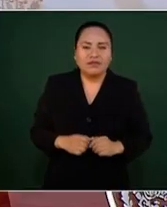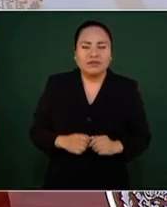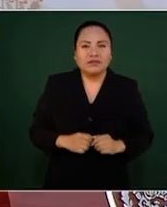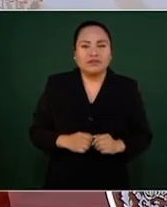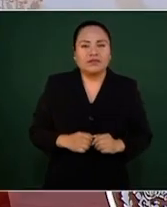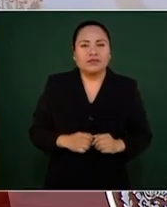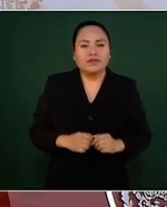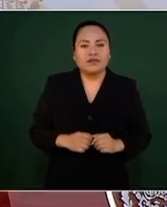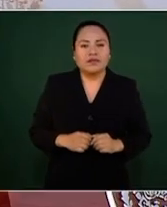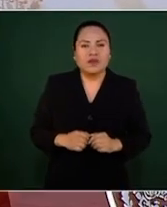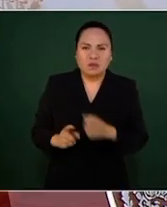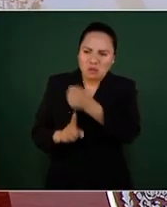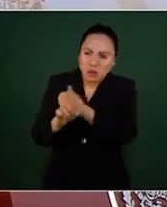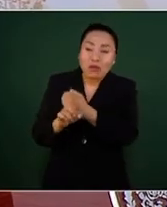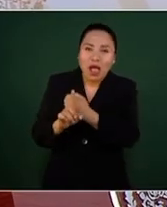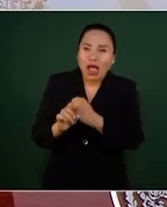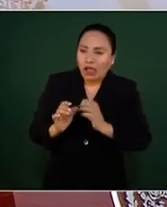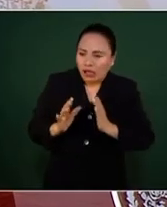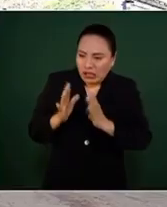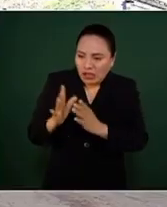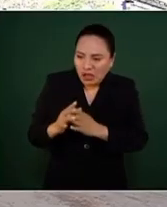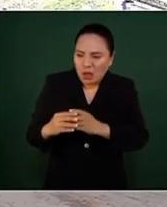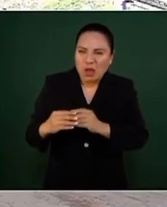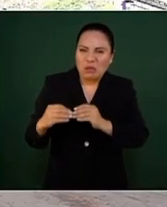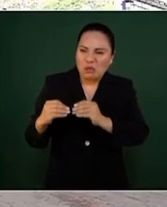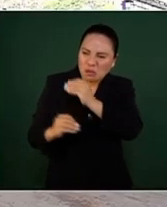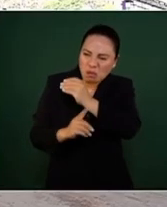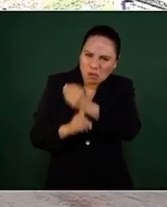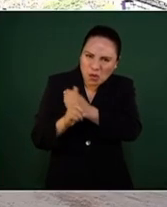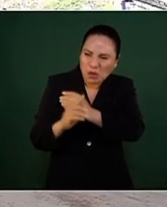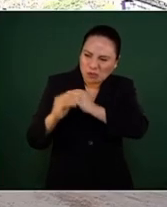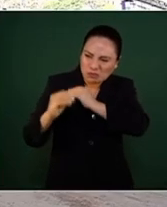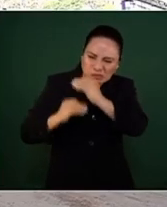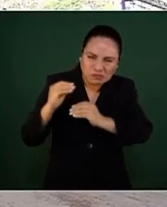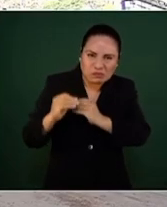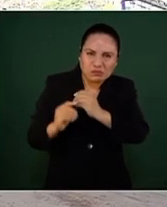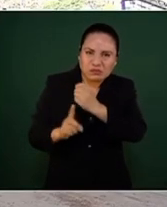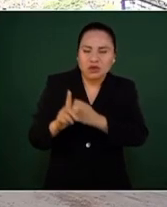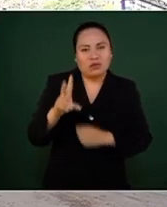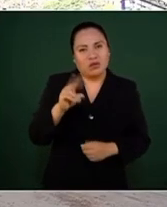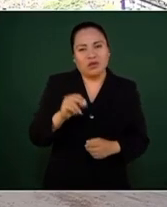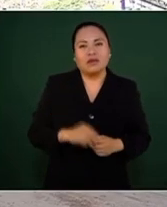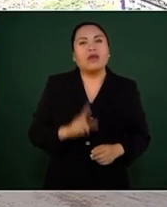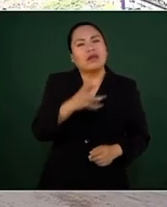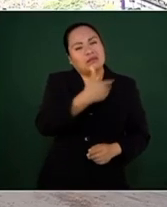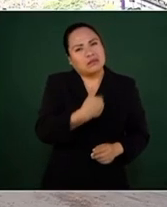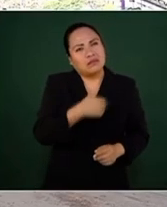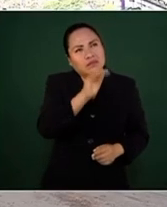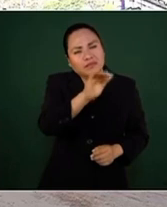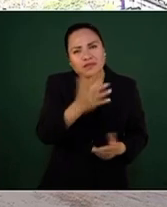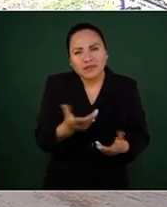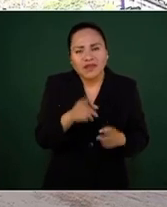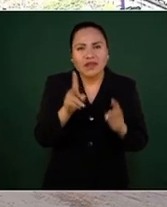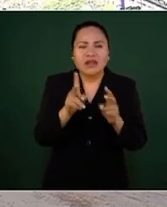Entonces, esa es la respuesta. Presidente, y siguiendo el tema de desaparecidos, en esta semana, el